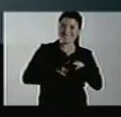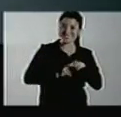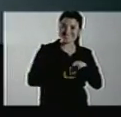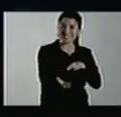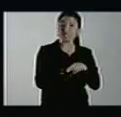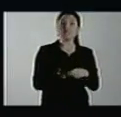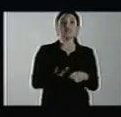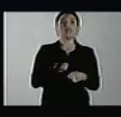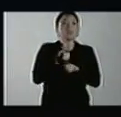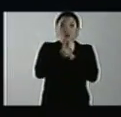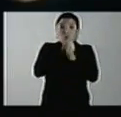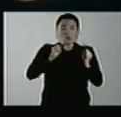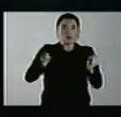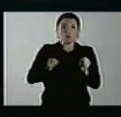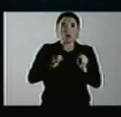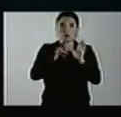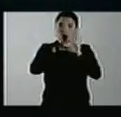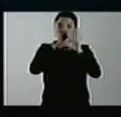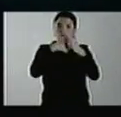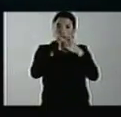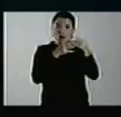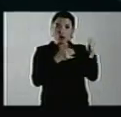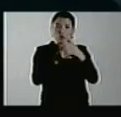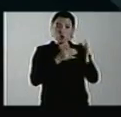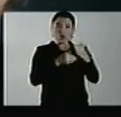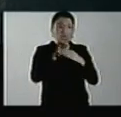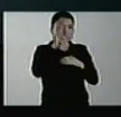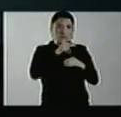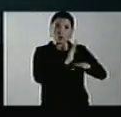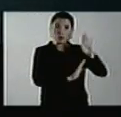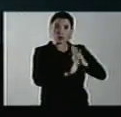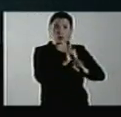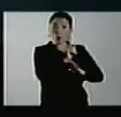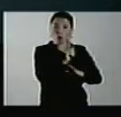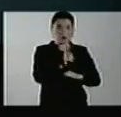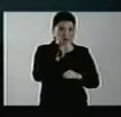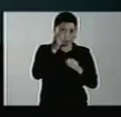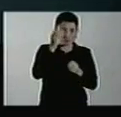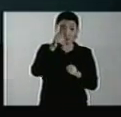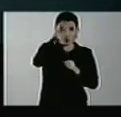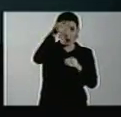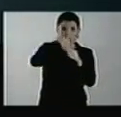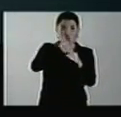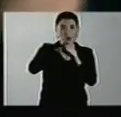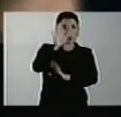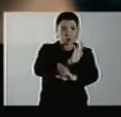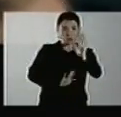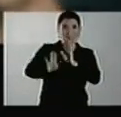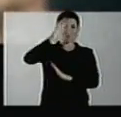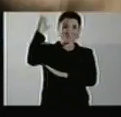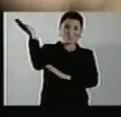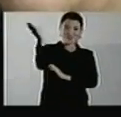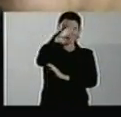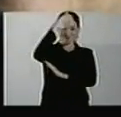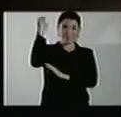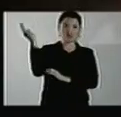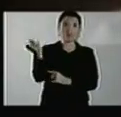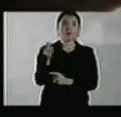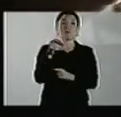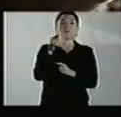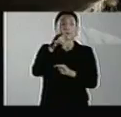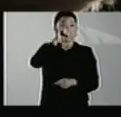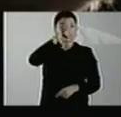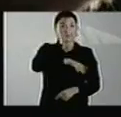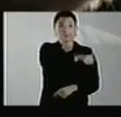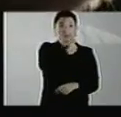está imaginando. No podemos comprometer el patrimonio natural de Chile. Vota proteger el medio ambiente. En el Chile